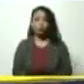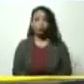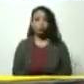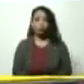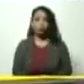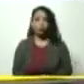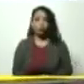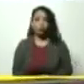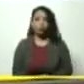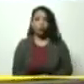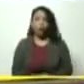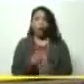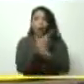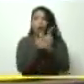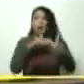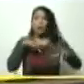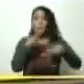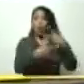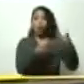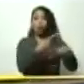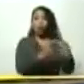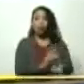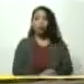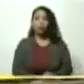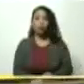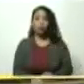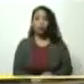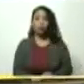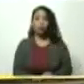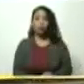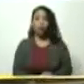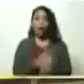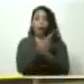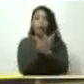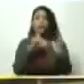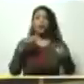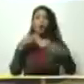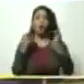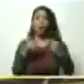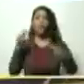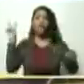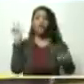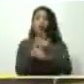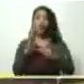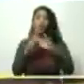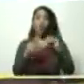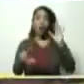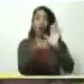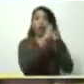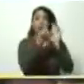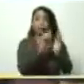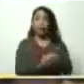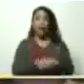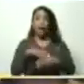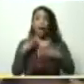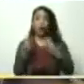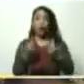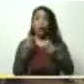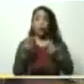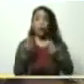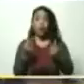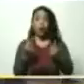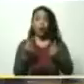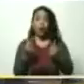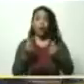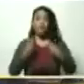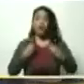de la libre producción de la libertad económica violan todas las leyes económicas de la